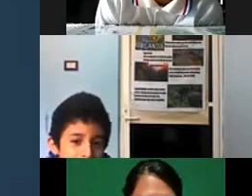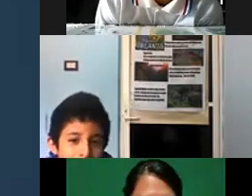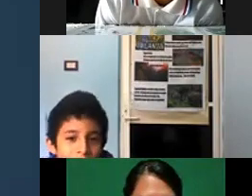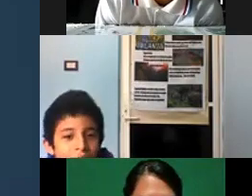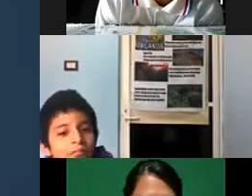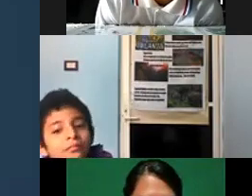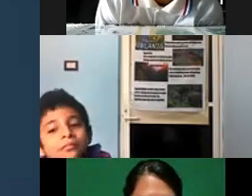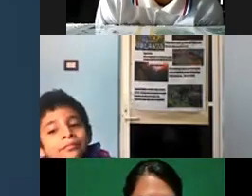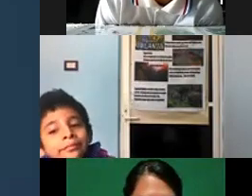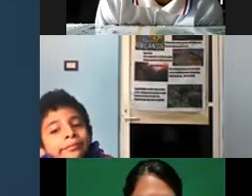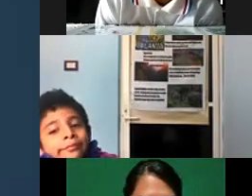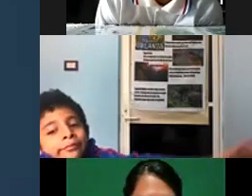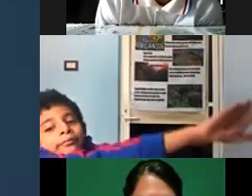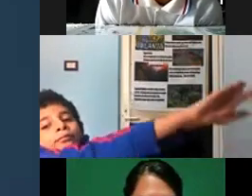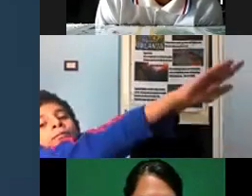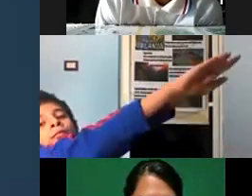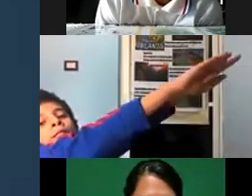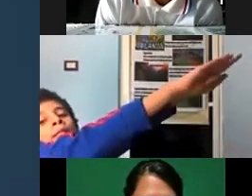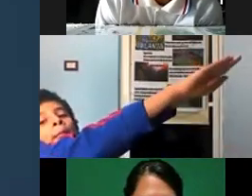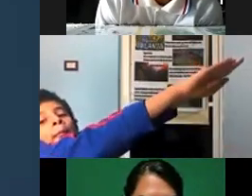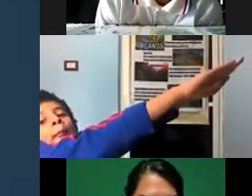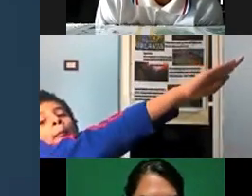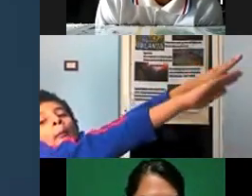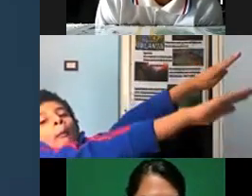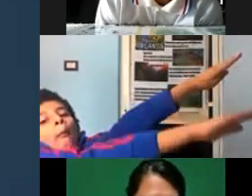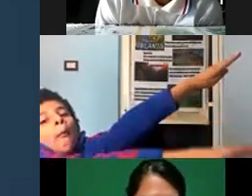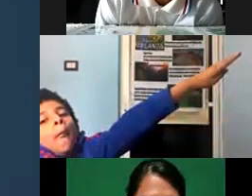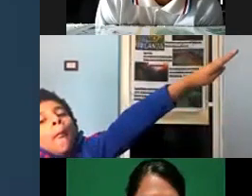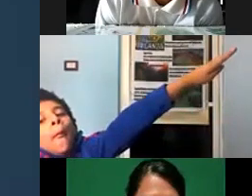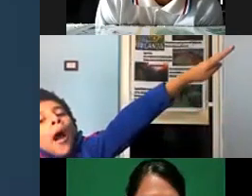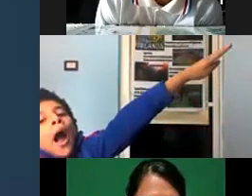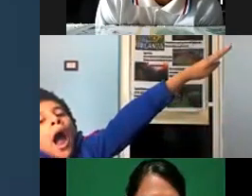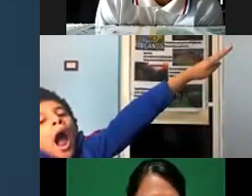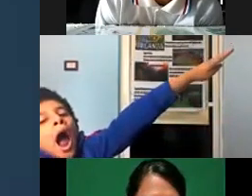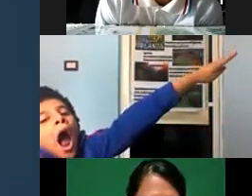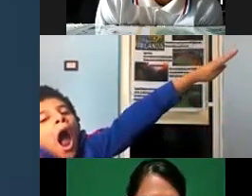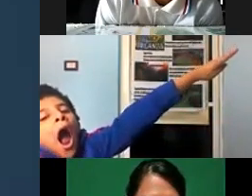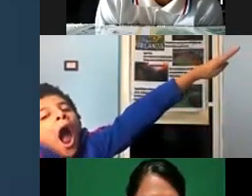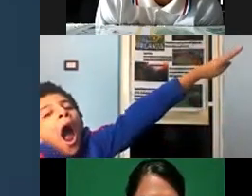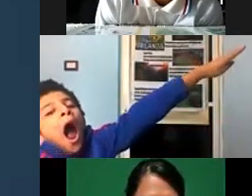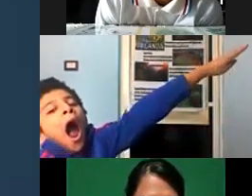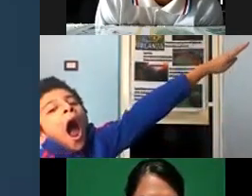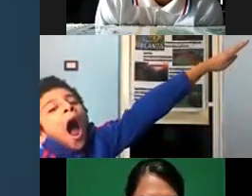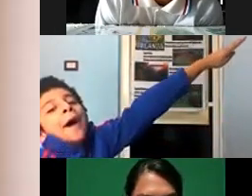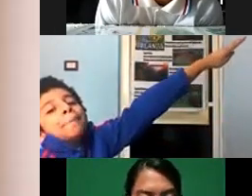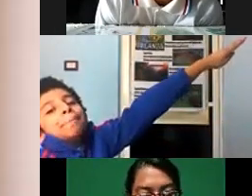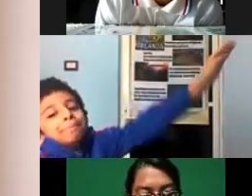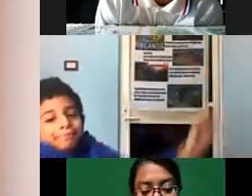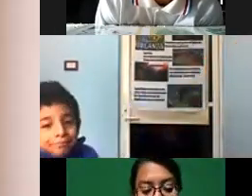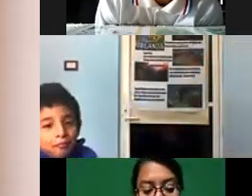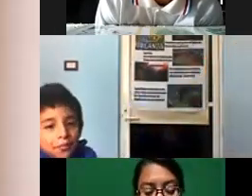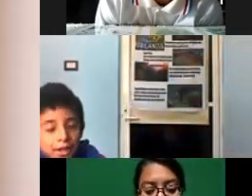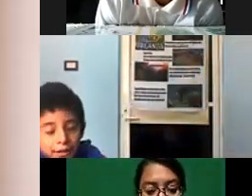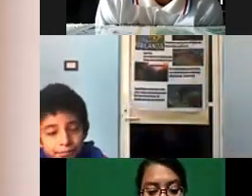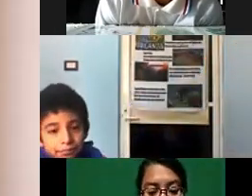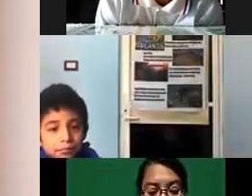dice: Mi deseo es que luche por sus metas y sueños y yo estoy para ayudarle en todo. Lo quiero mucho, mi Ronito.